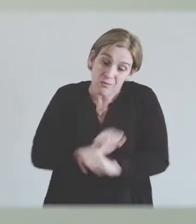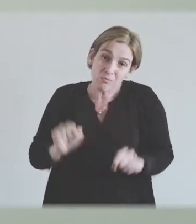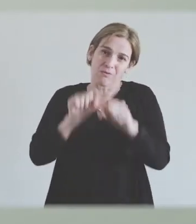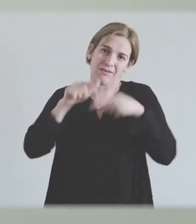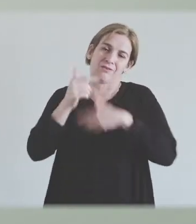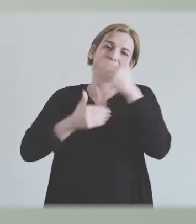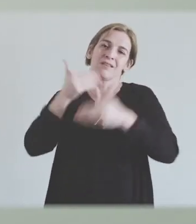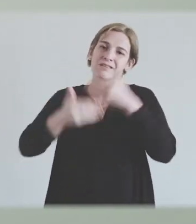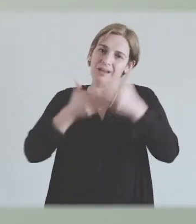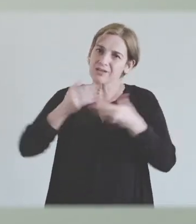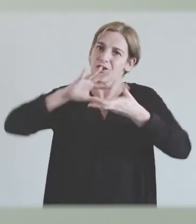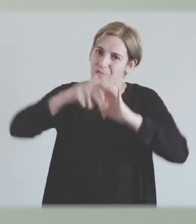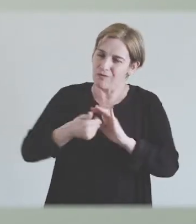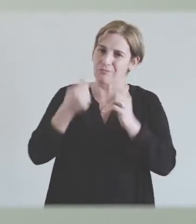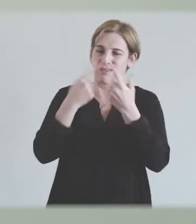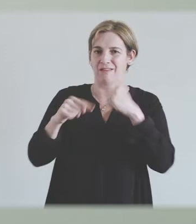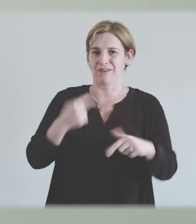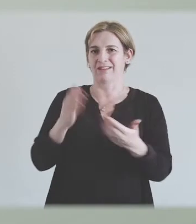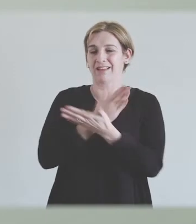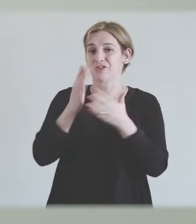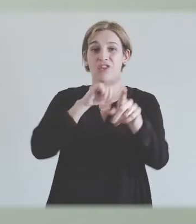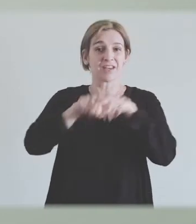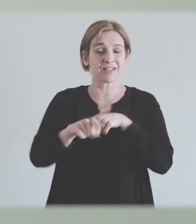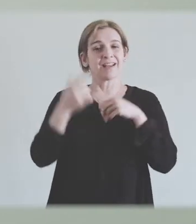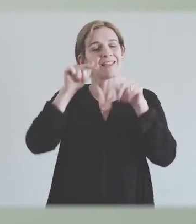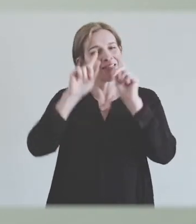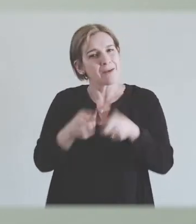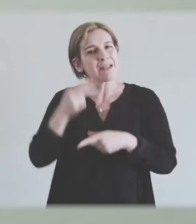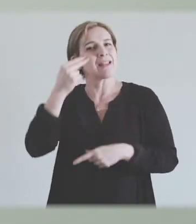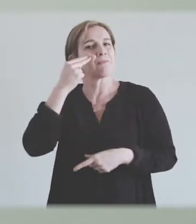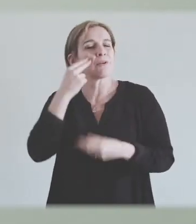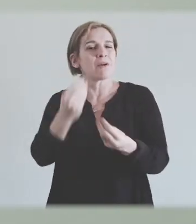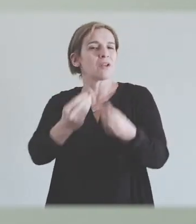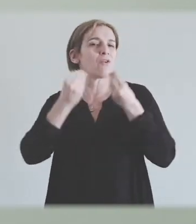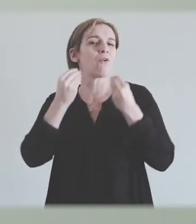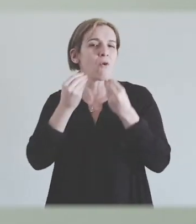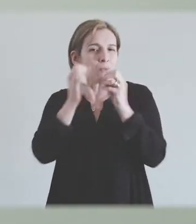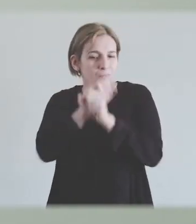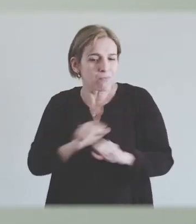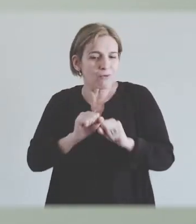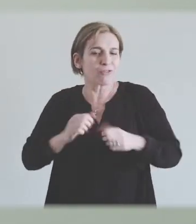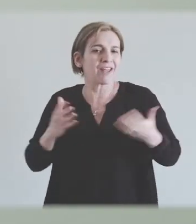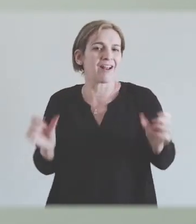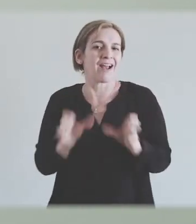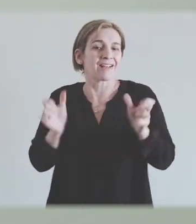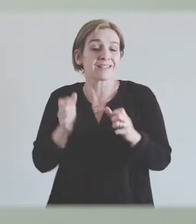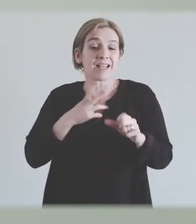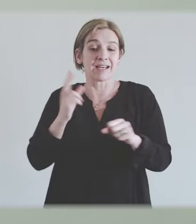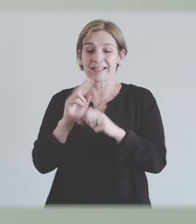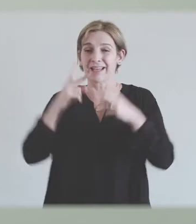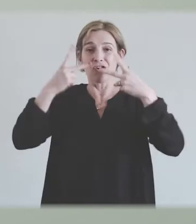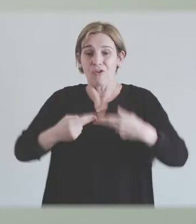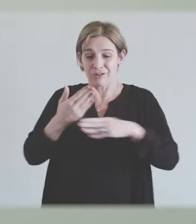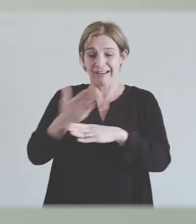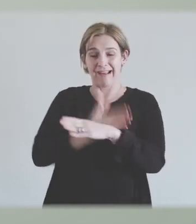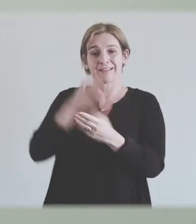de desarrollo de formas de discriminación directa. También está el problema de cómo poder generar una prevención dentro